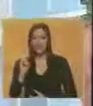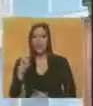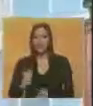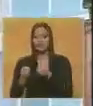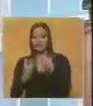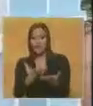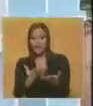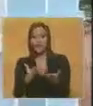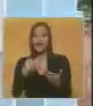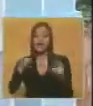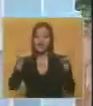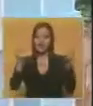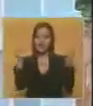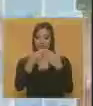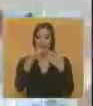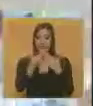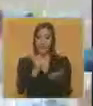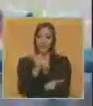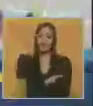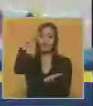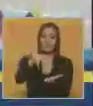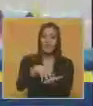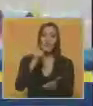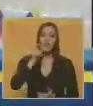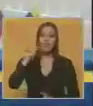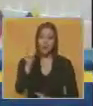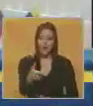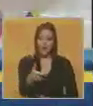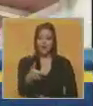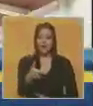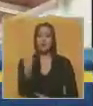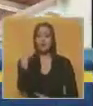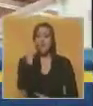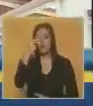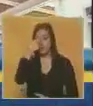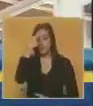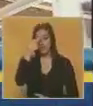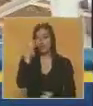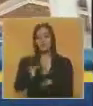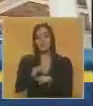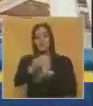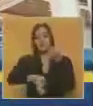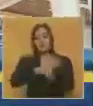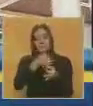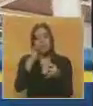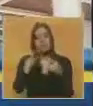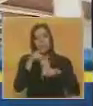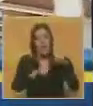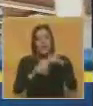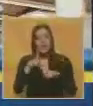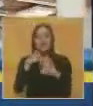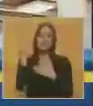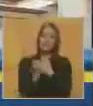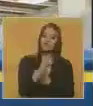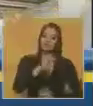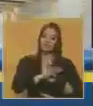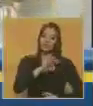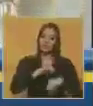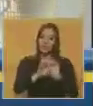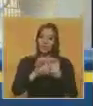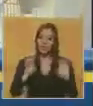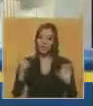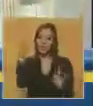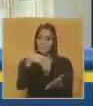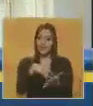entrega de la unidad educativa estatal Tito Cardoso en Guarenas, Enrique Capriles Radonsky explicó que para materializar su proyecto social y educativo